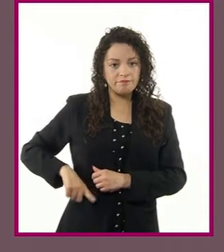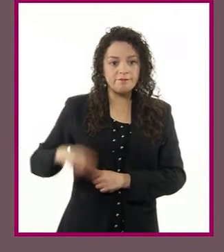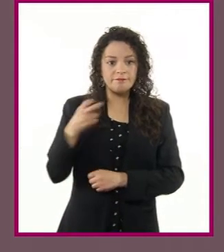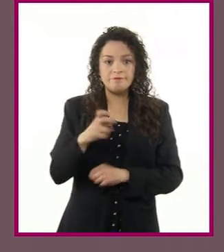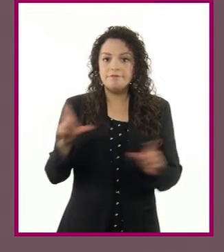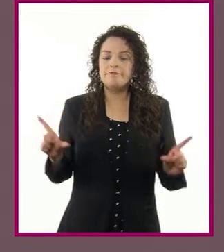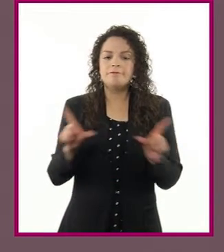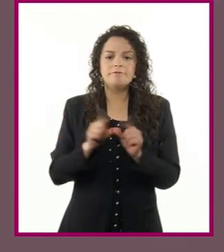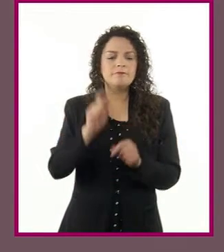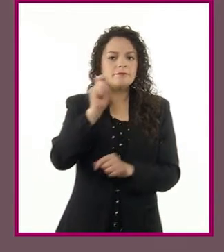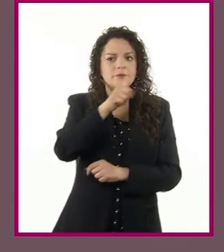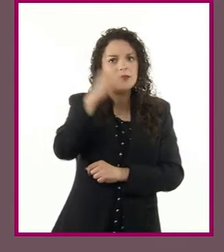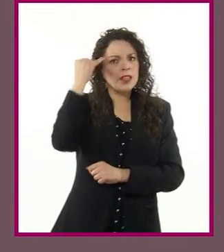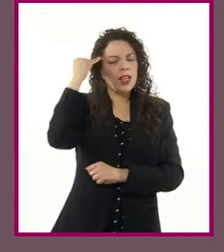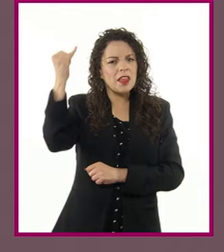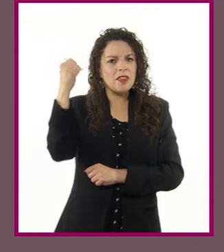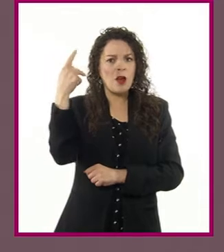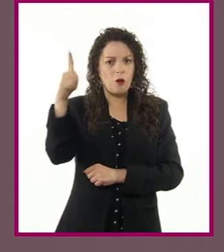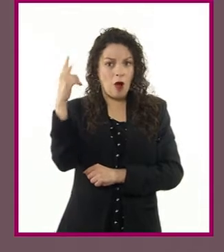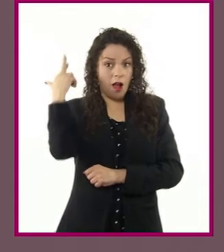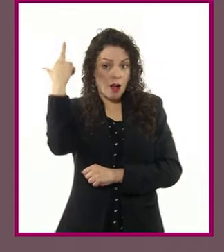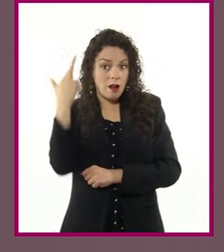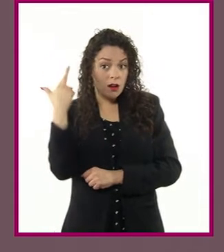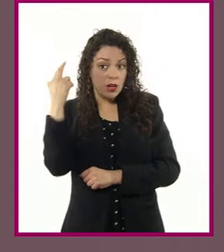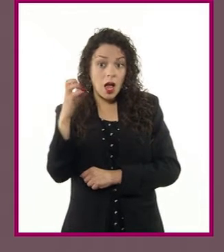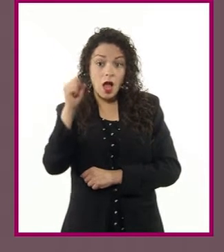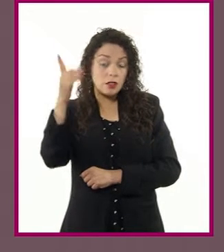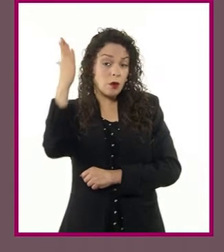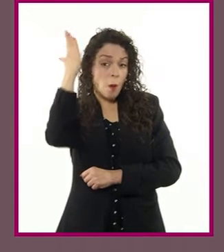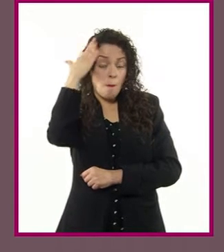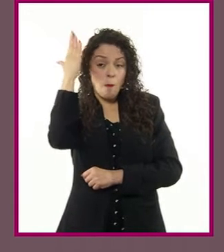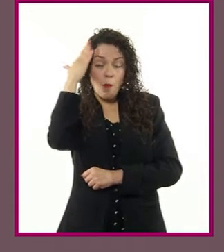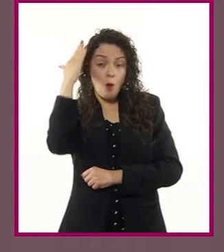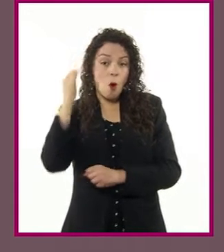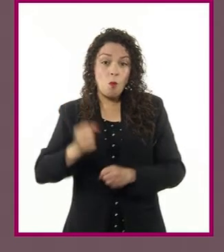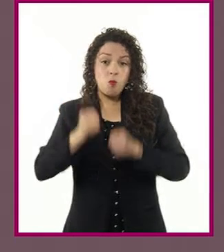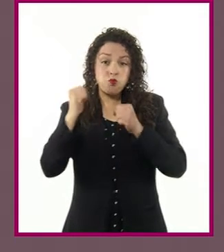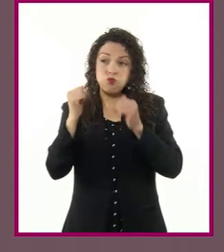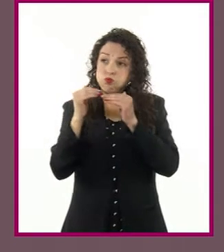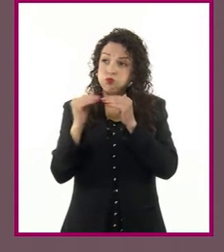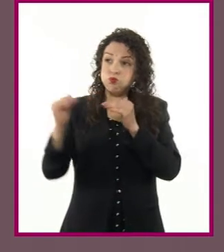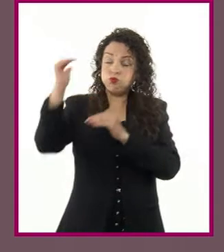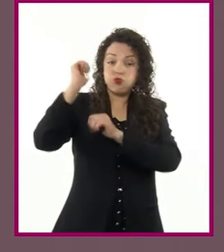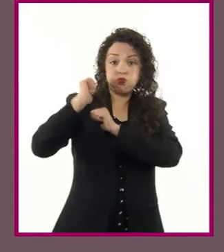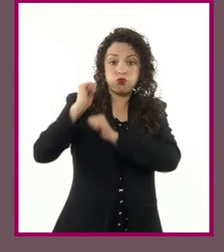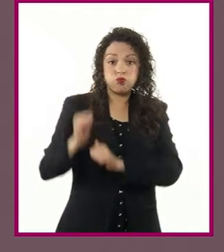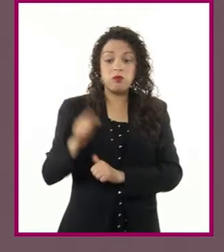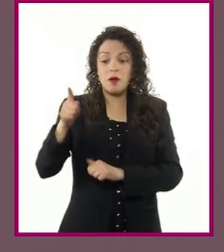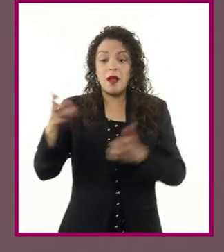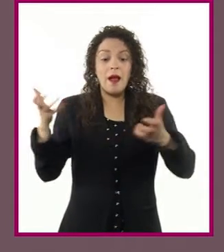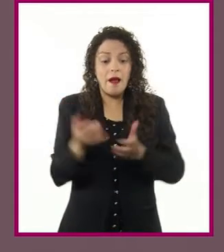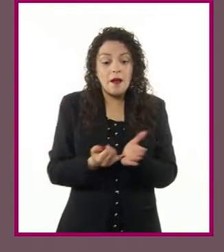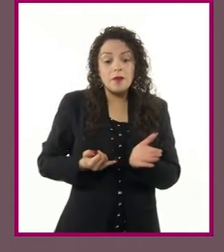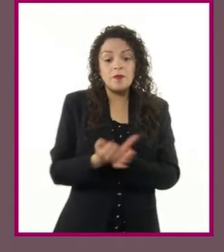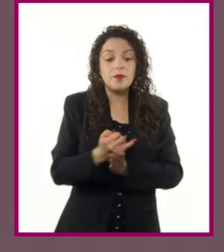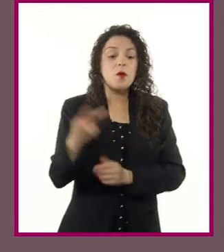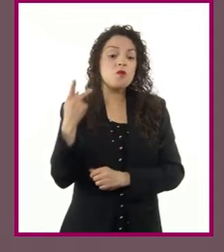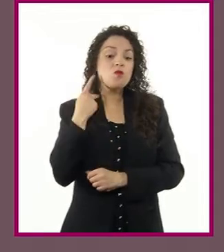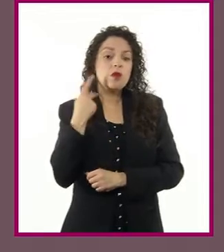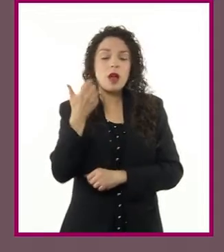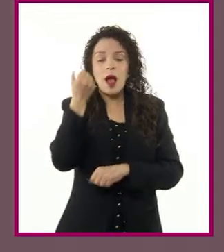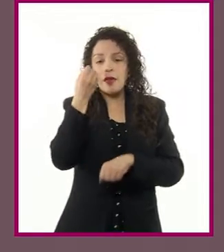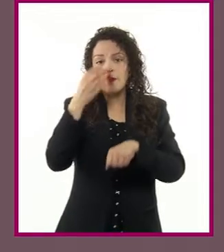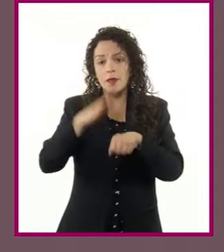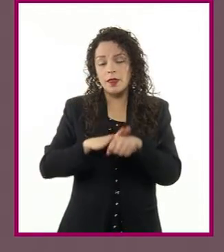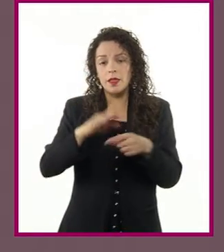la idea de que el rey representaba la máxima autoridad y era él quien decidía la política administrativa,